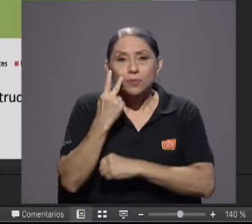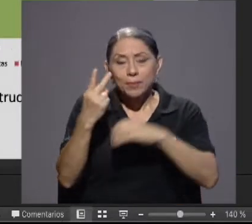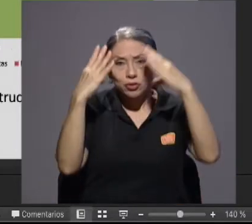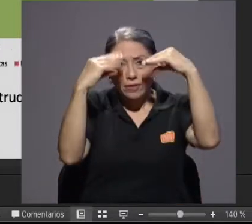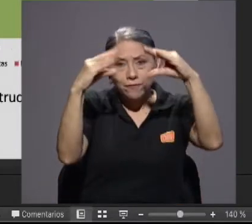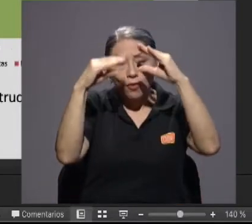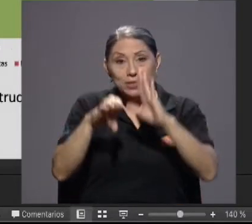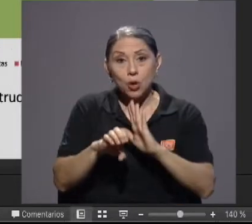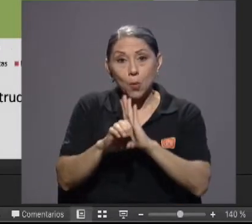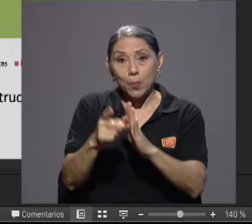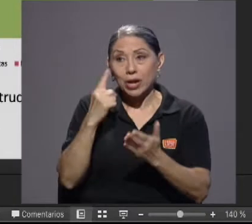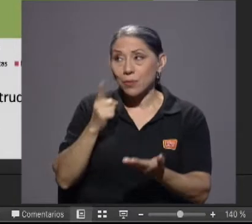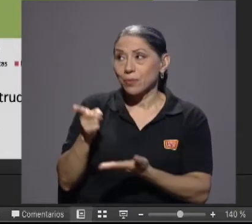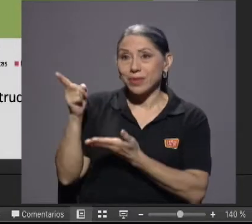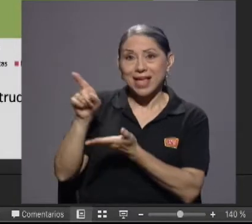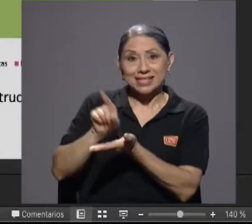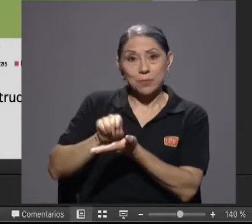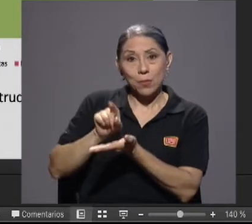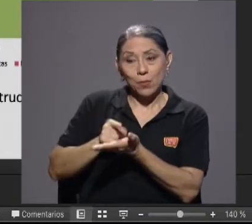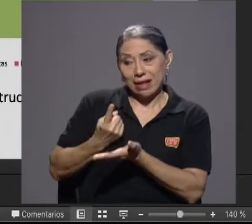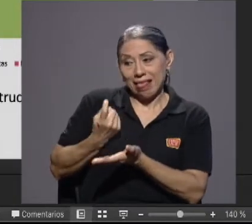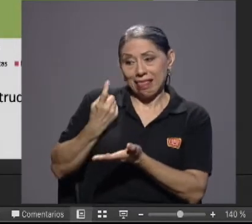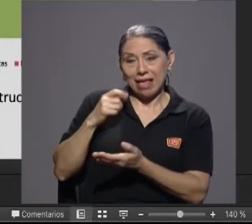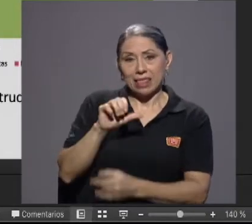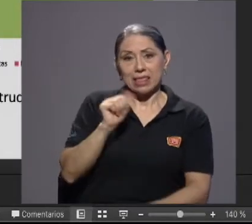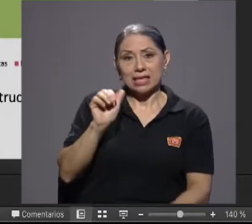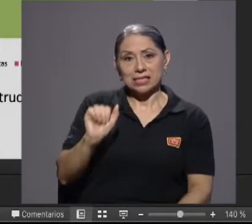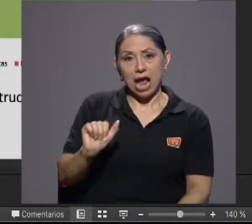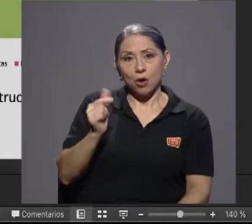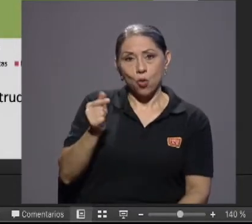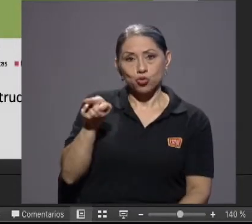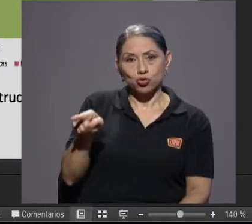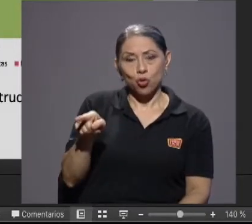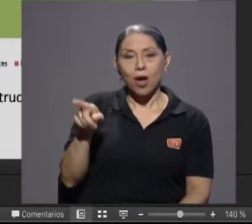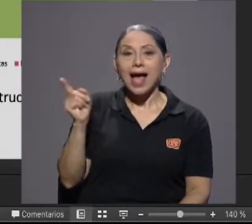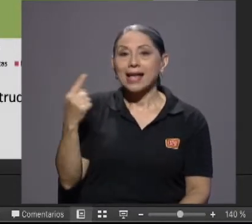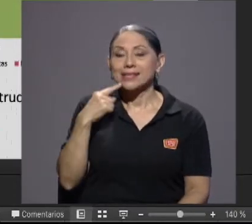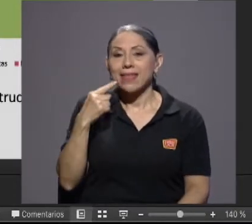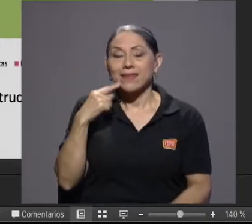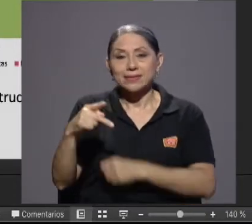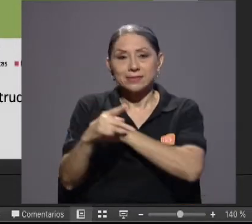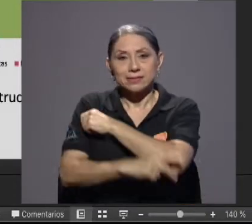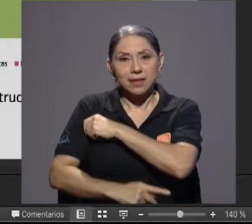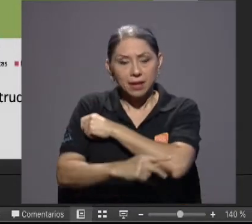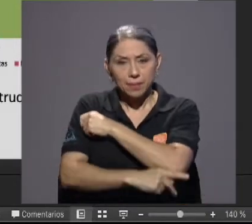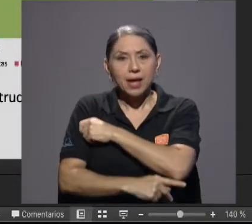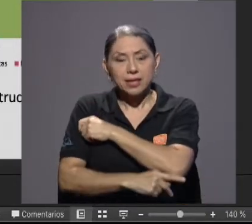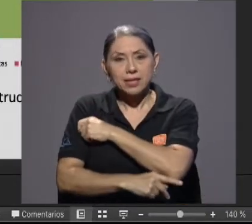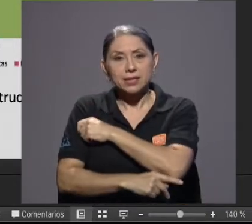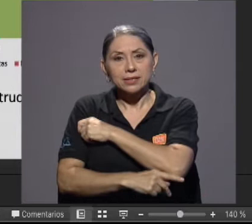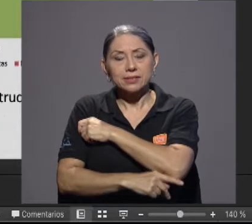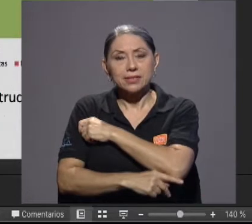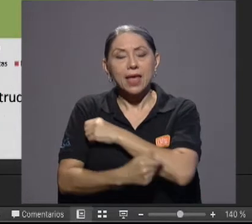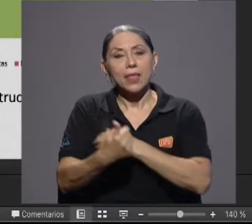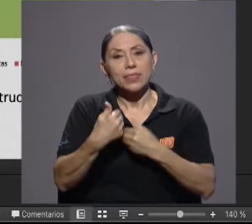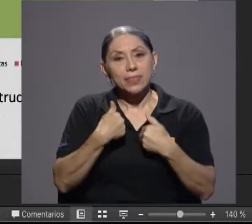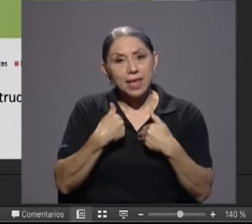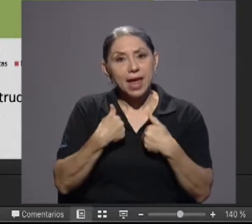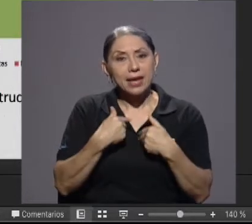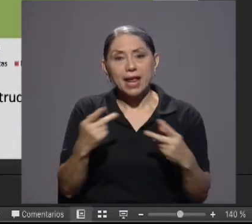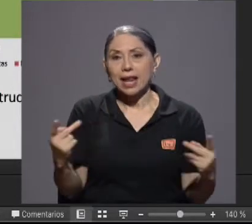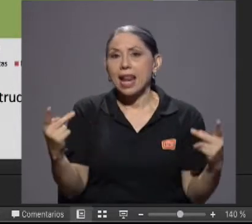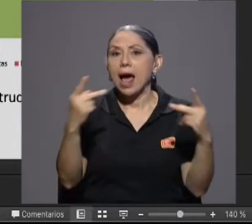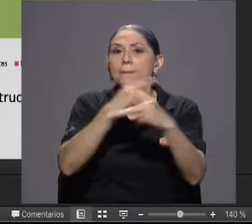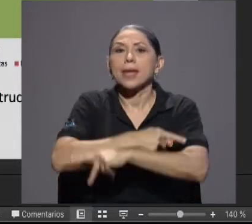el que aparece aquí. Este fue publicado recientemente el 10 de agosto, donde se señala que el país tiene la peor